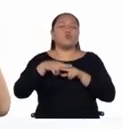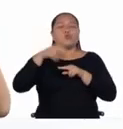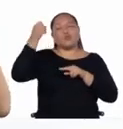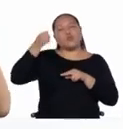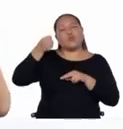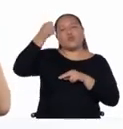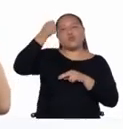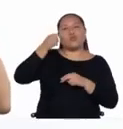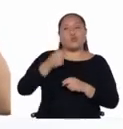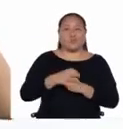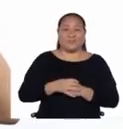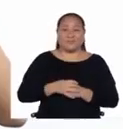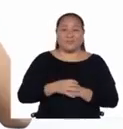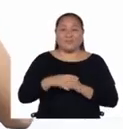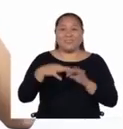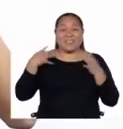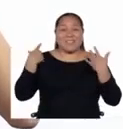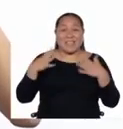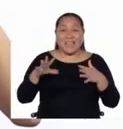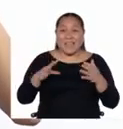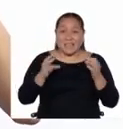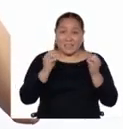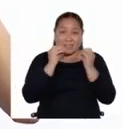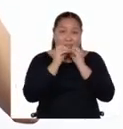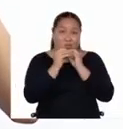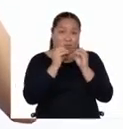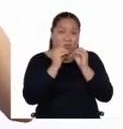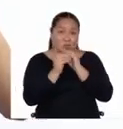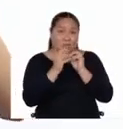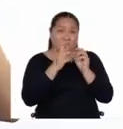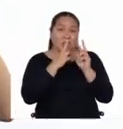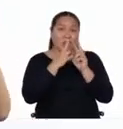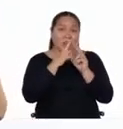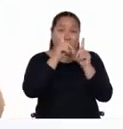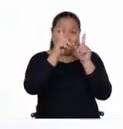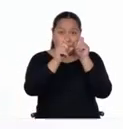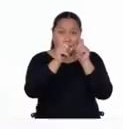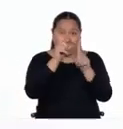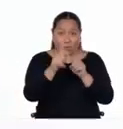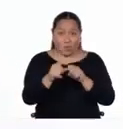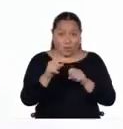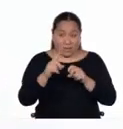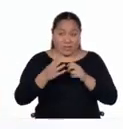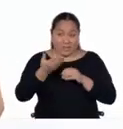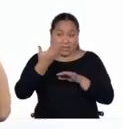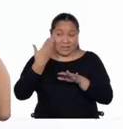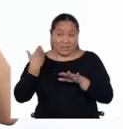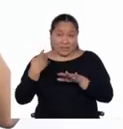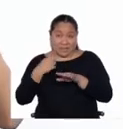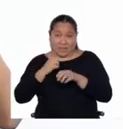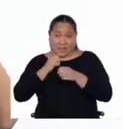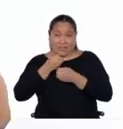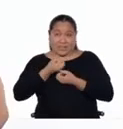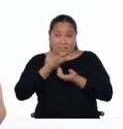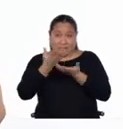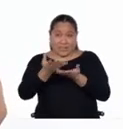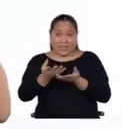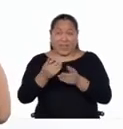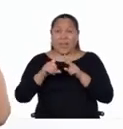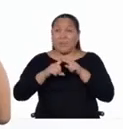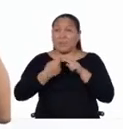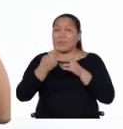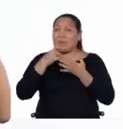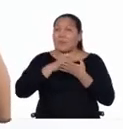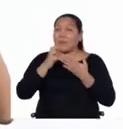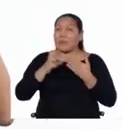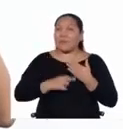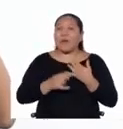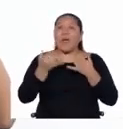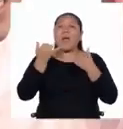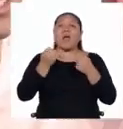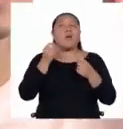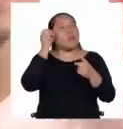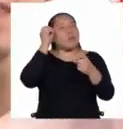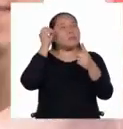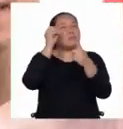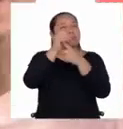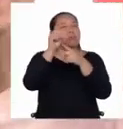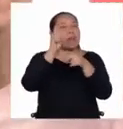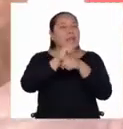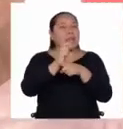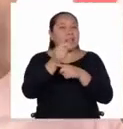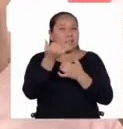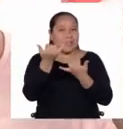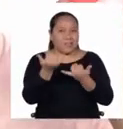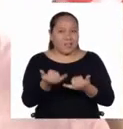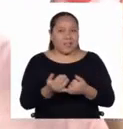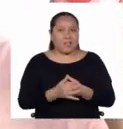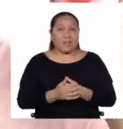Ahora, luego de resolver a las preguntas que les dejé a inicio del programa, es momento de hablar del reto del día.